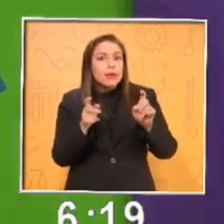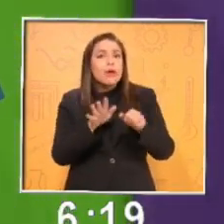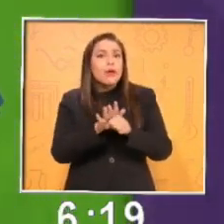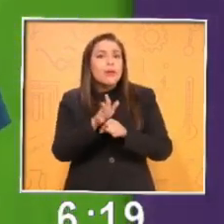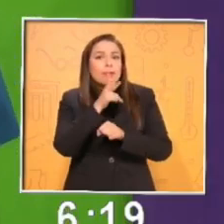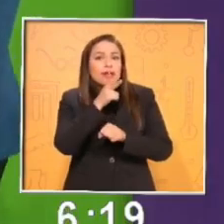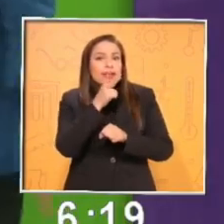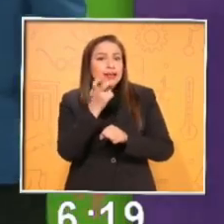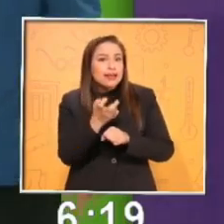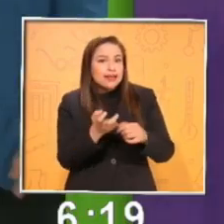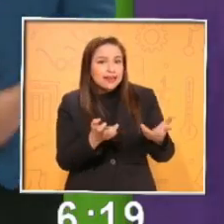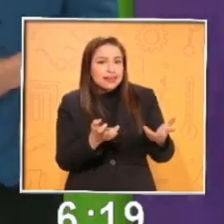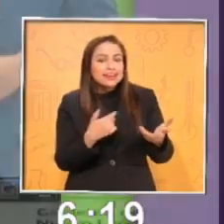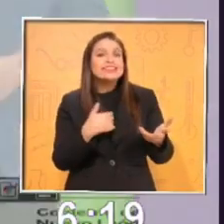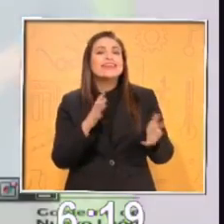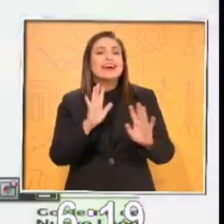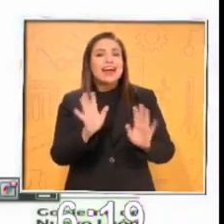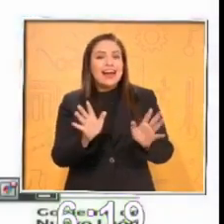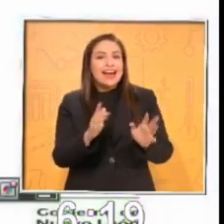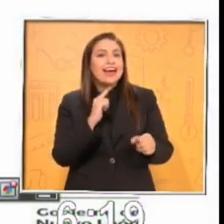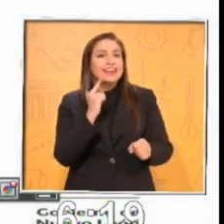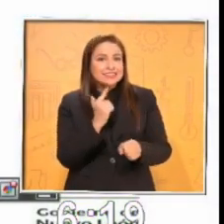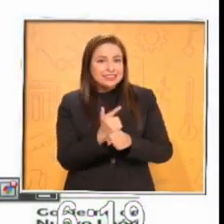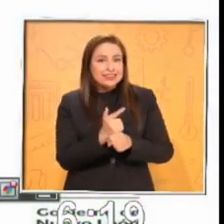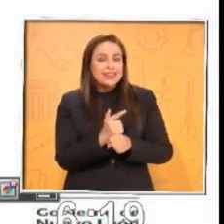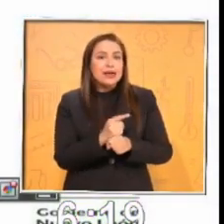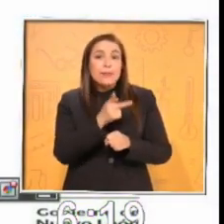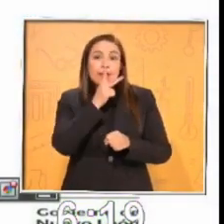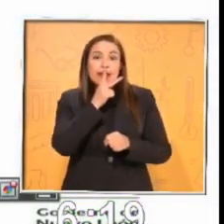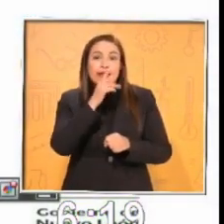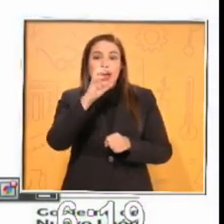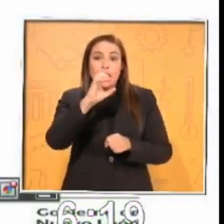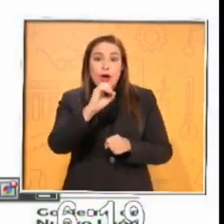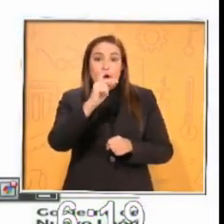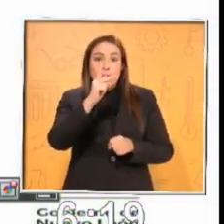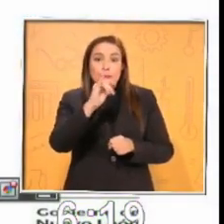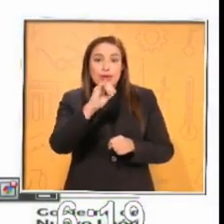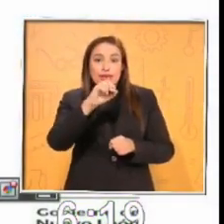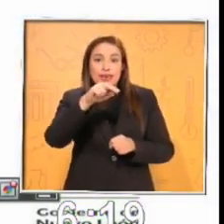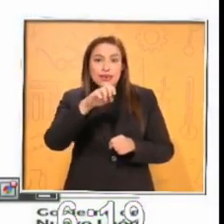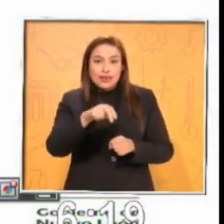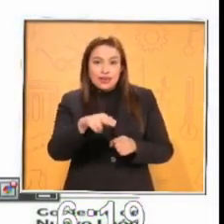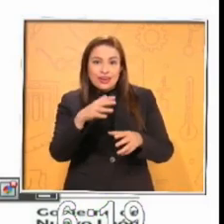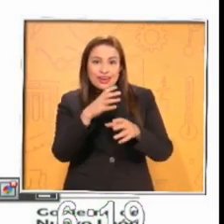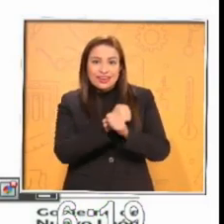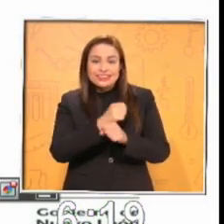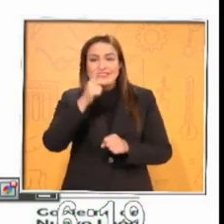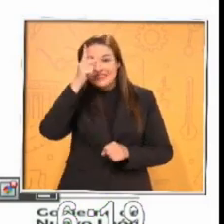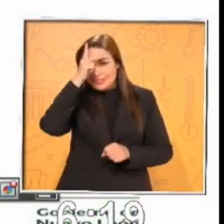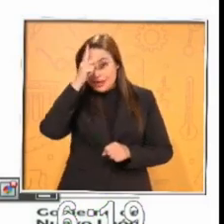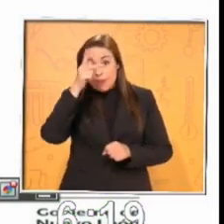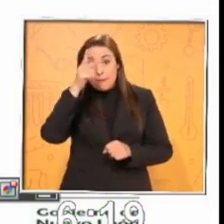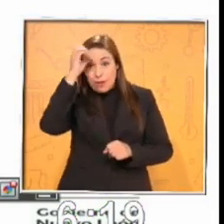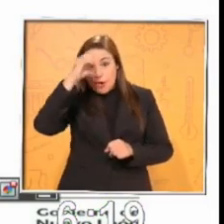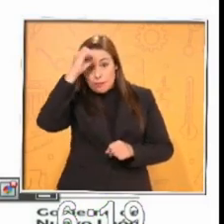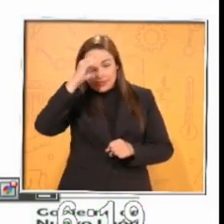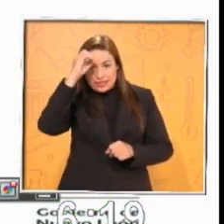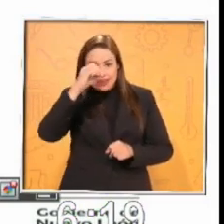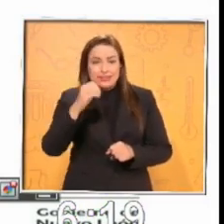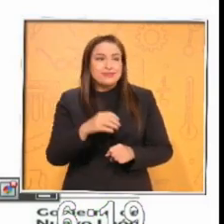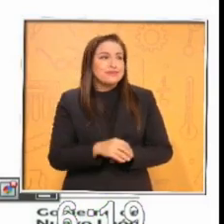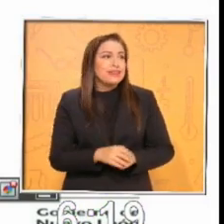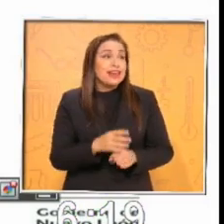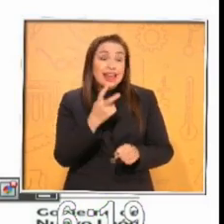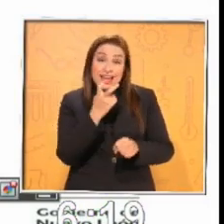descubrieron. Es la palabra opinión. Muy bien. La segunda palabra se refiere a